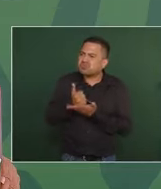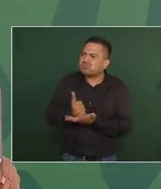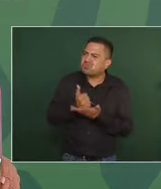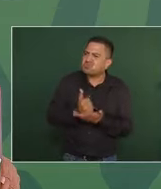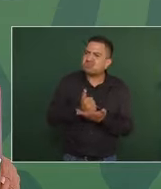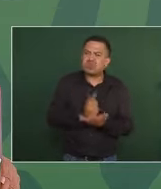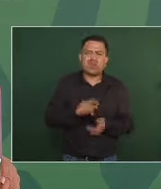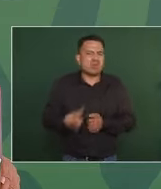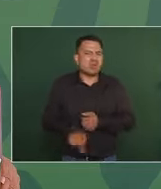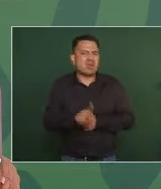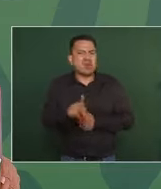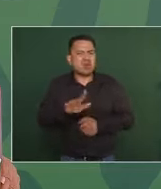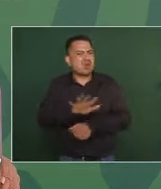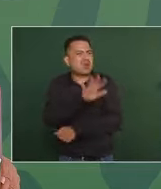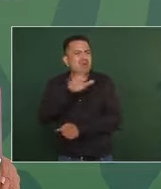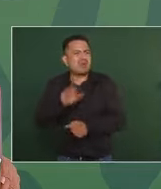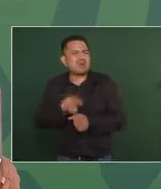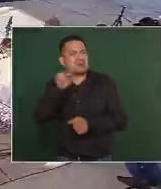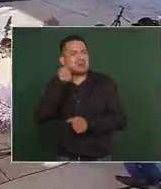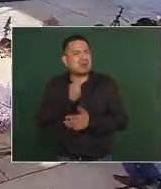todo el pueblo ayuda.